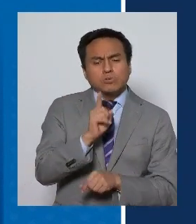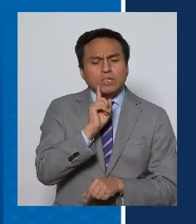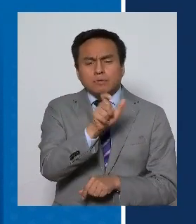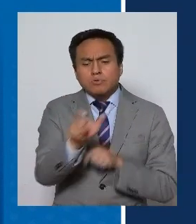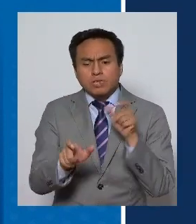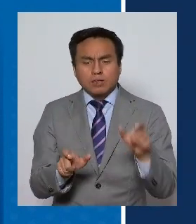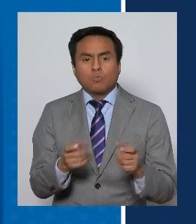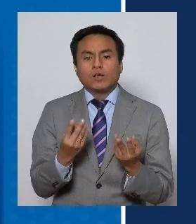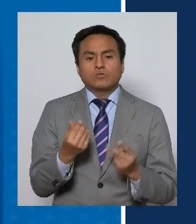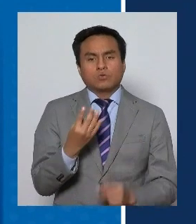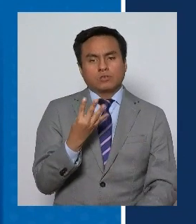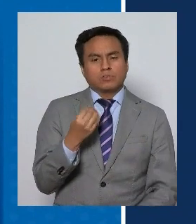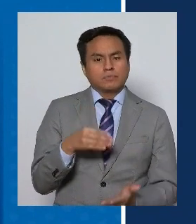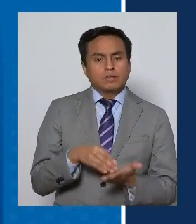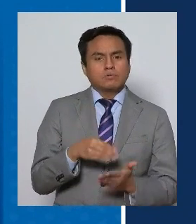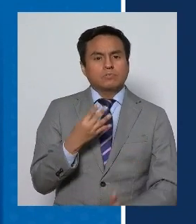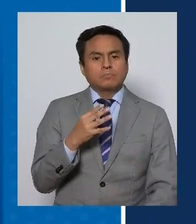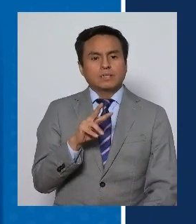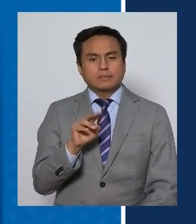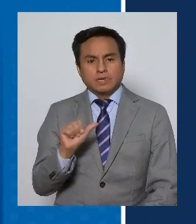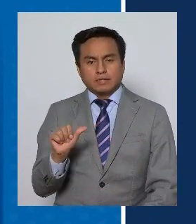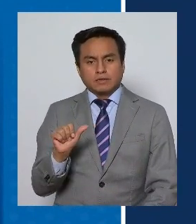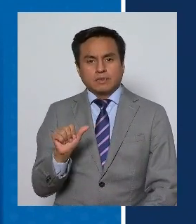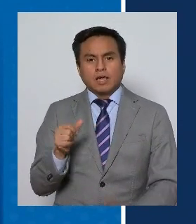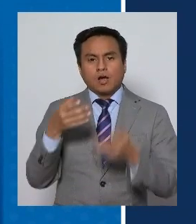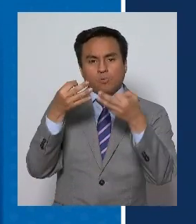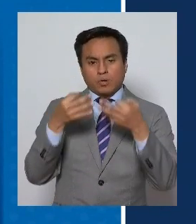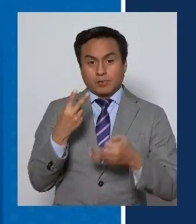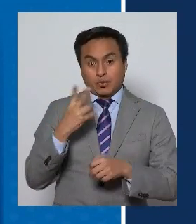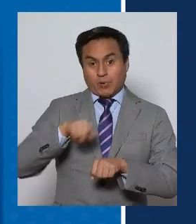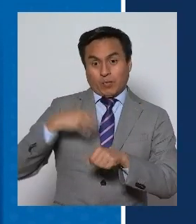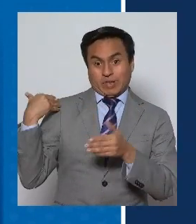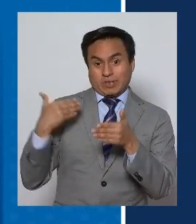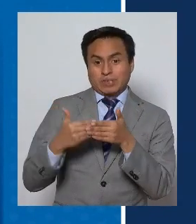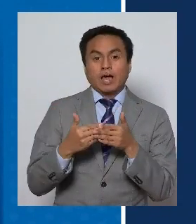fueron 14.426, acumulando ya